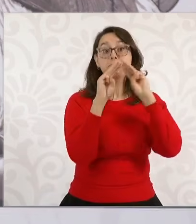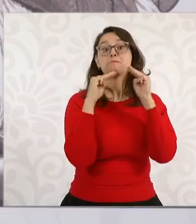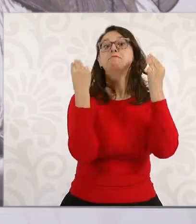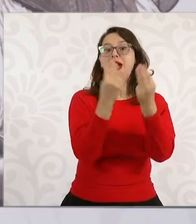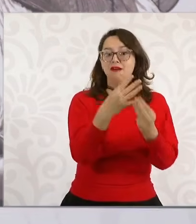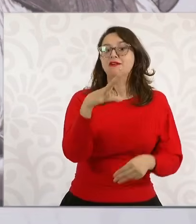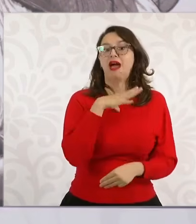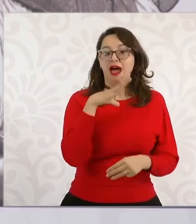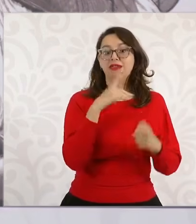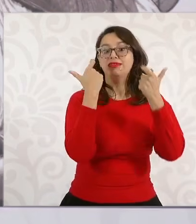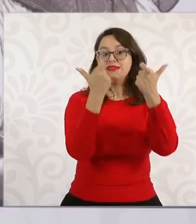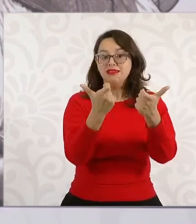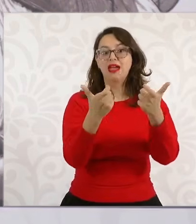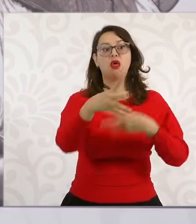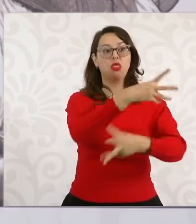Estados Unidos.